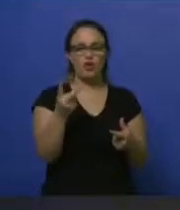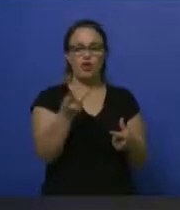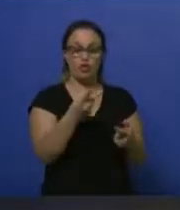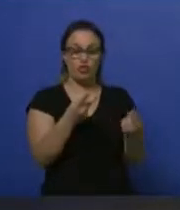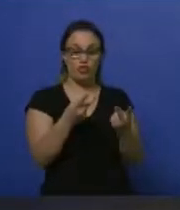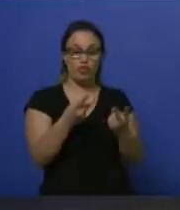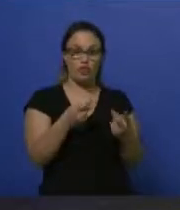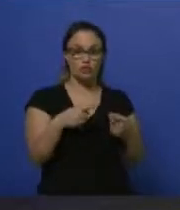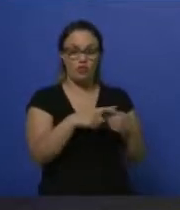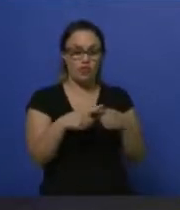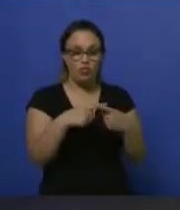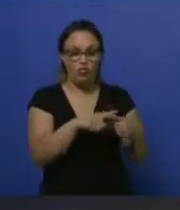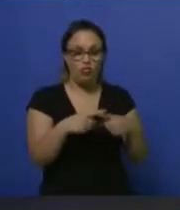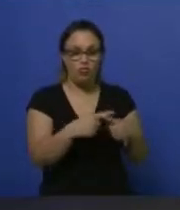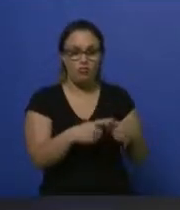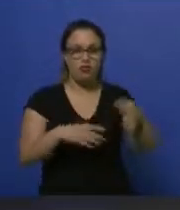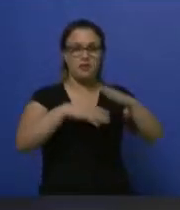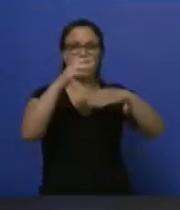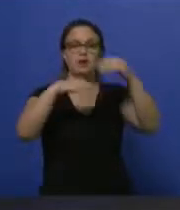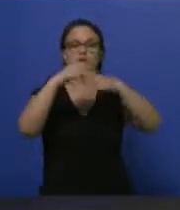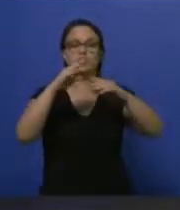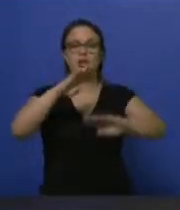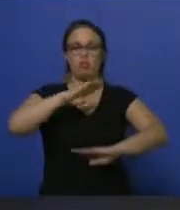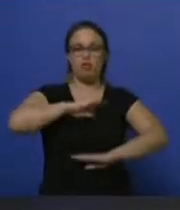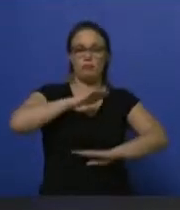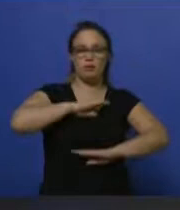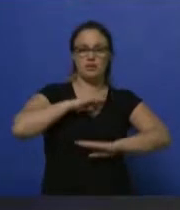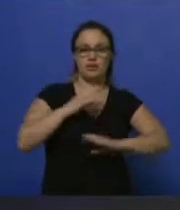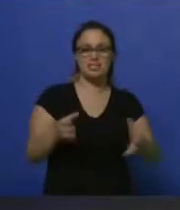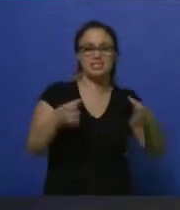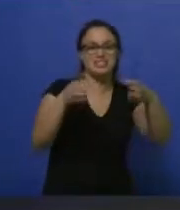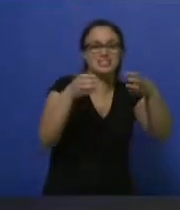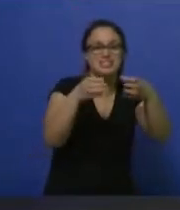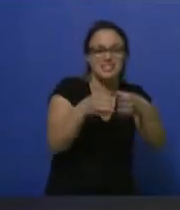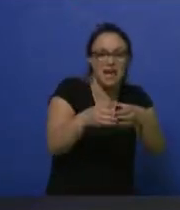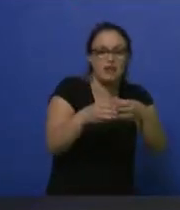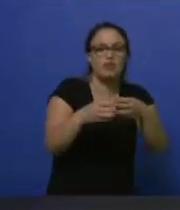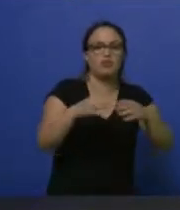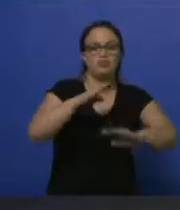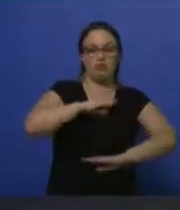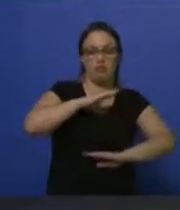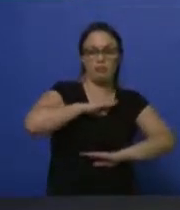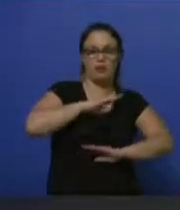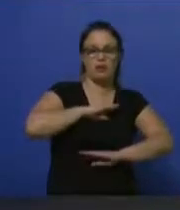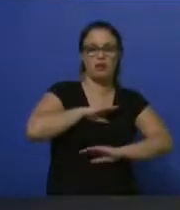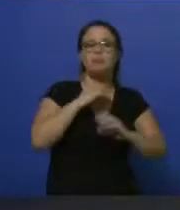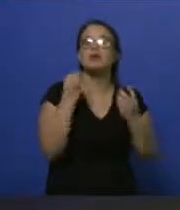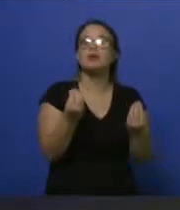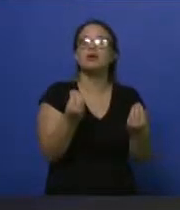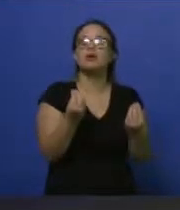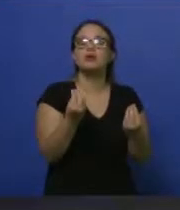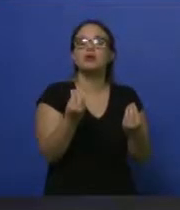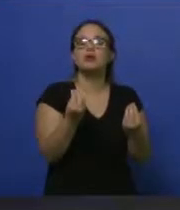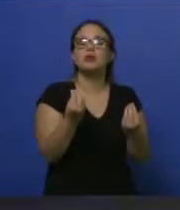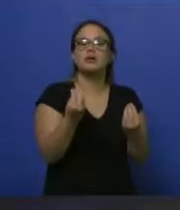tiró lo de la infraestructura deportiva con el Salón de los Deportes, que es el Salón de los Deportes por este estadio